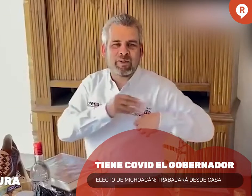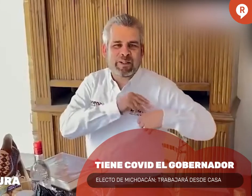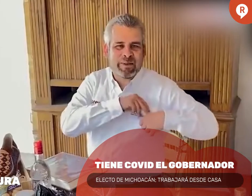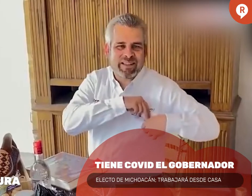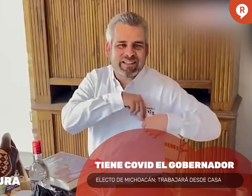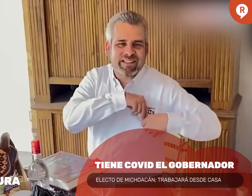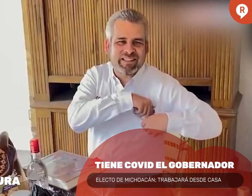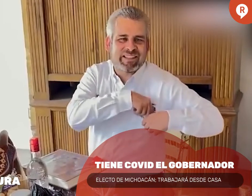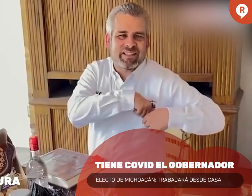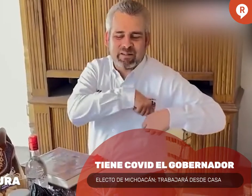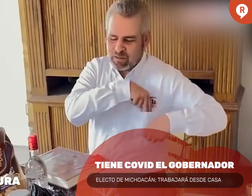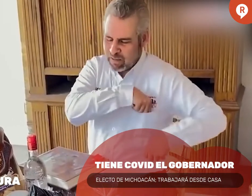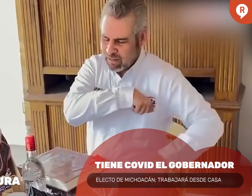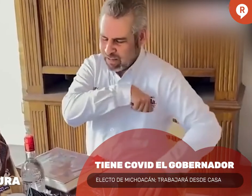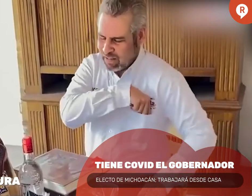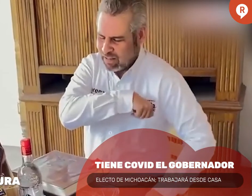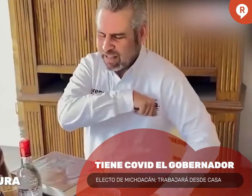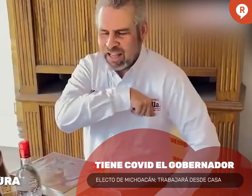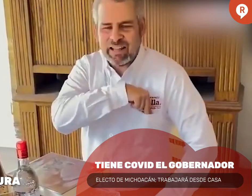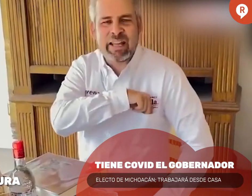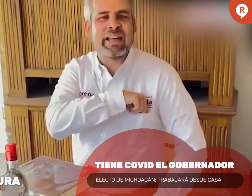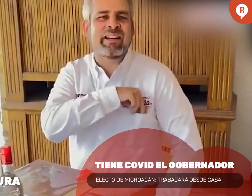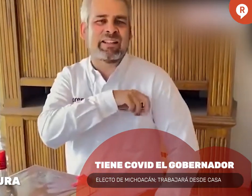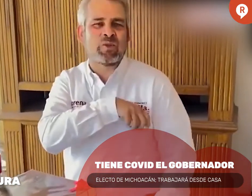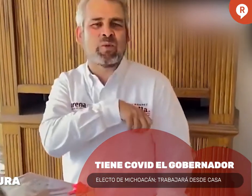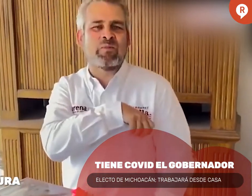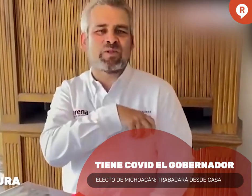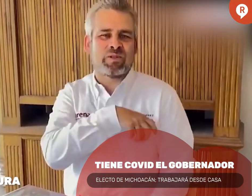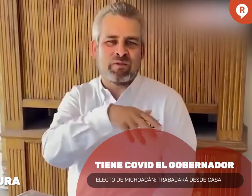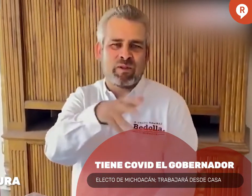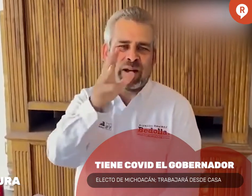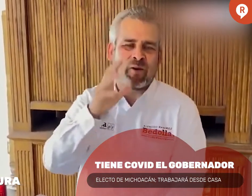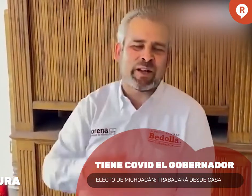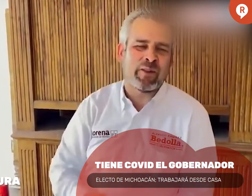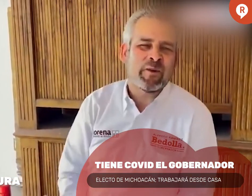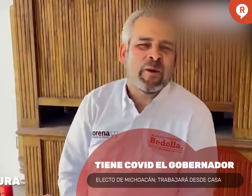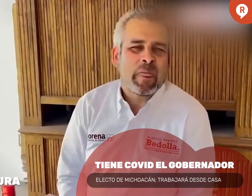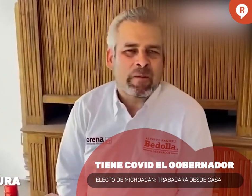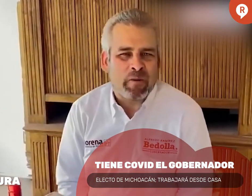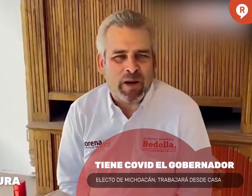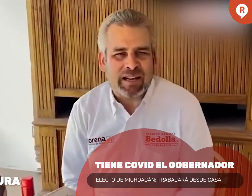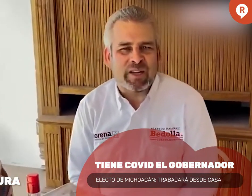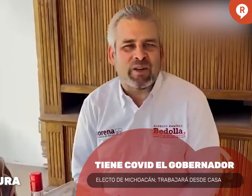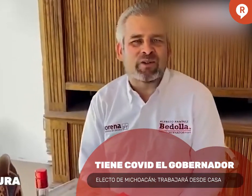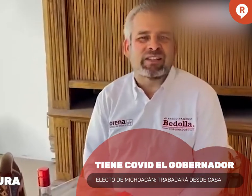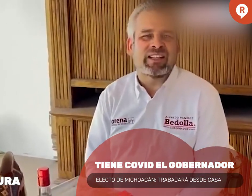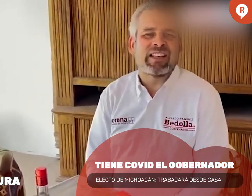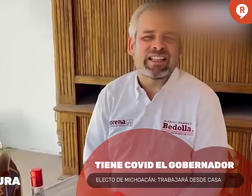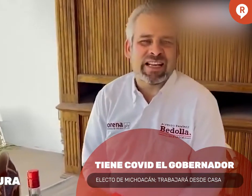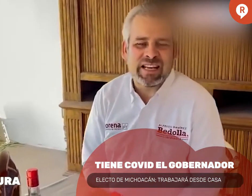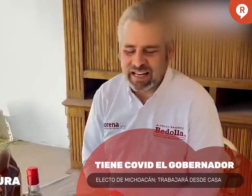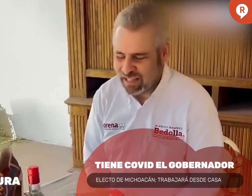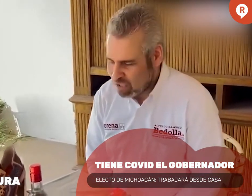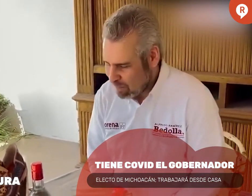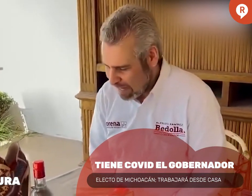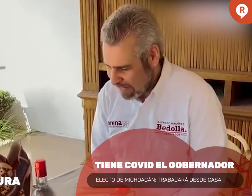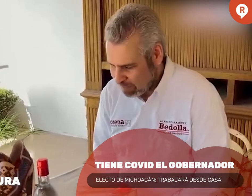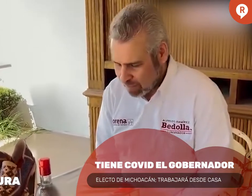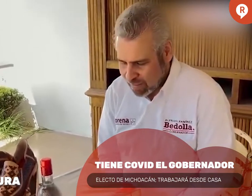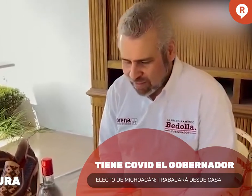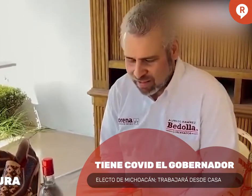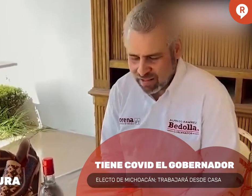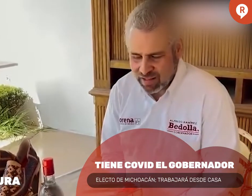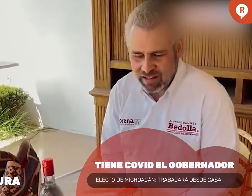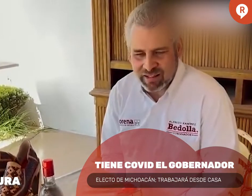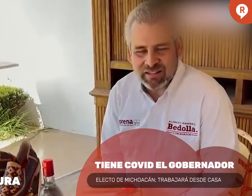que dio positivo por COVID-19. En su cuenta de Twitter dijo que ayer presentó síntomas y este lunes se realizó la prueba que salió positiva. Quiero informarles que el día de